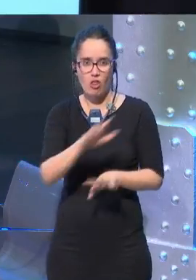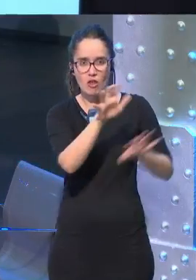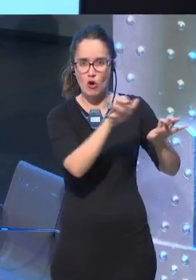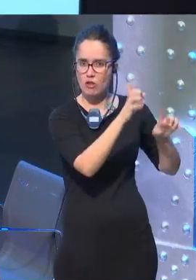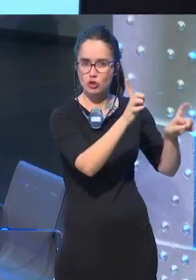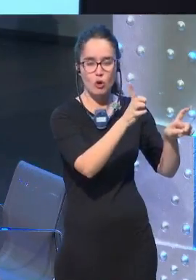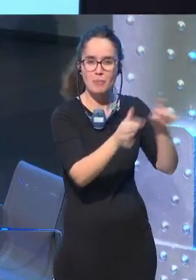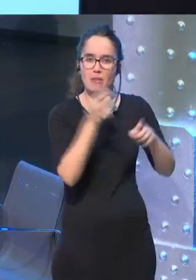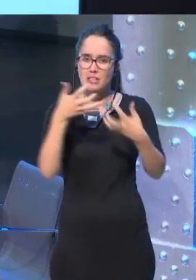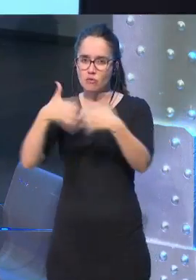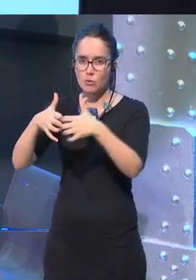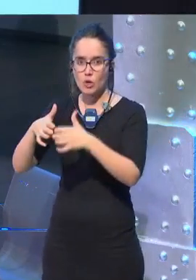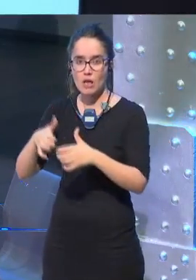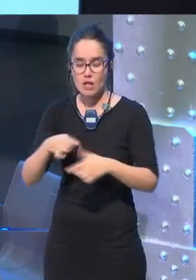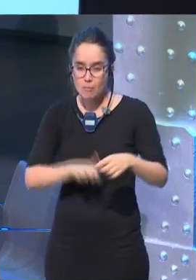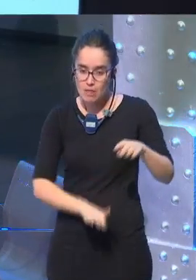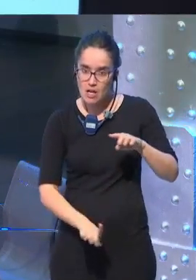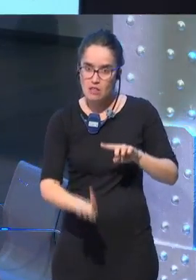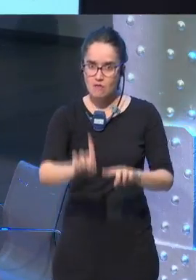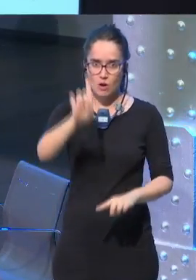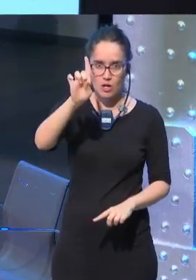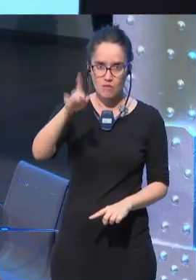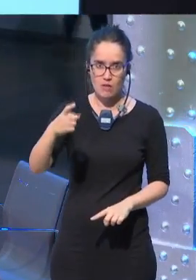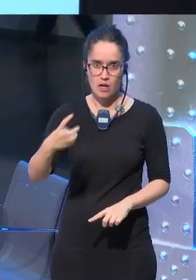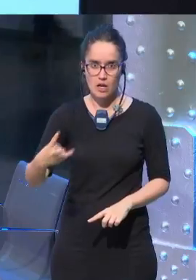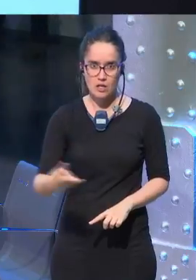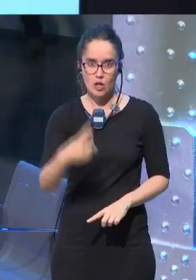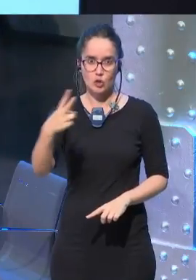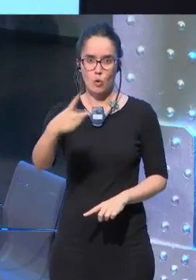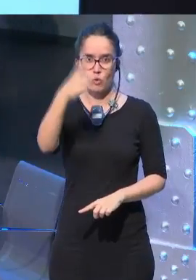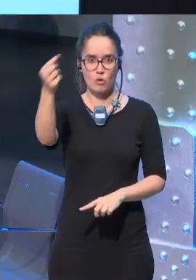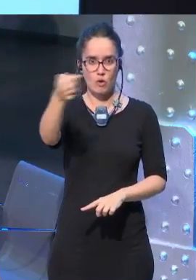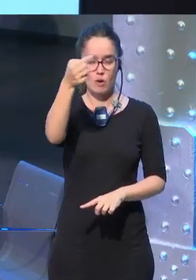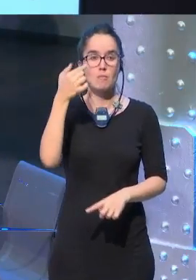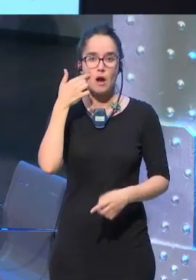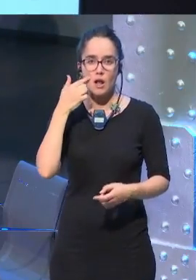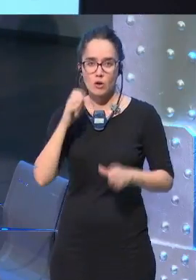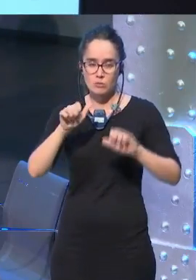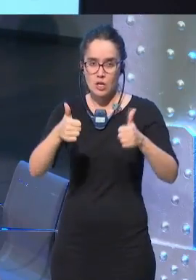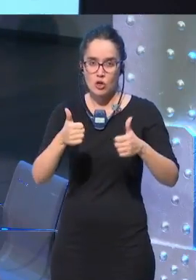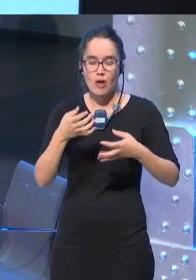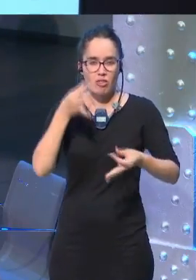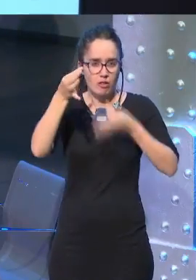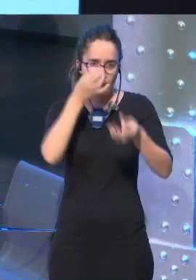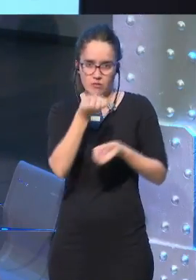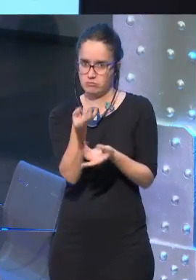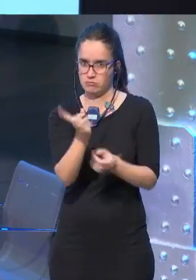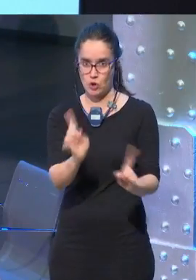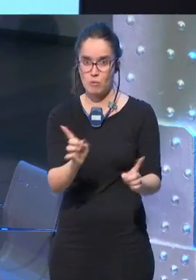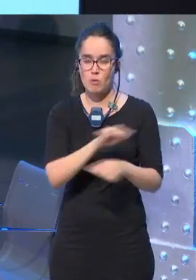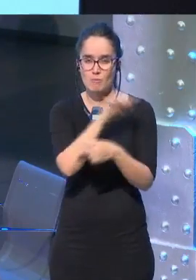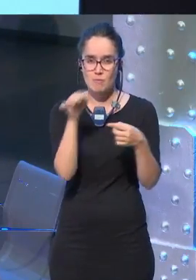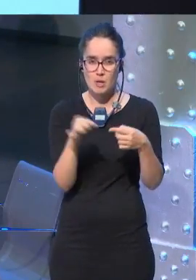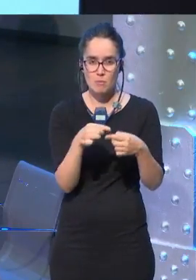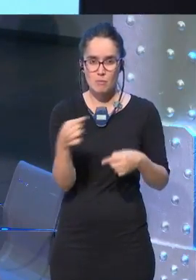Voy a hacer un recorrido de abajo a arriba para daros una primera impresión. No voy a entrar en los detalles. El